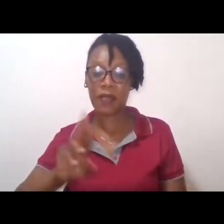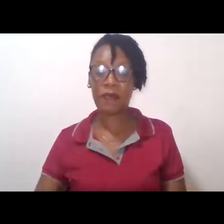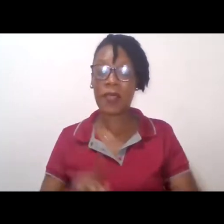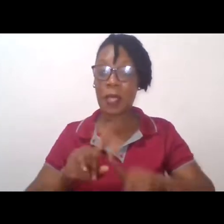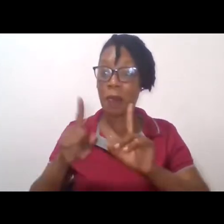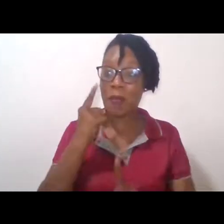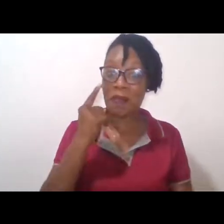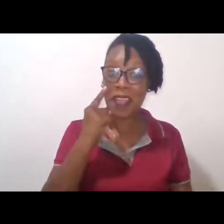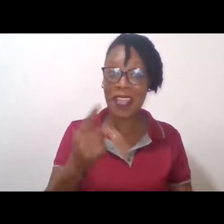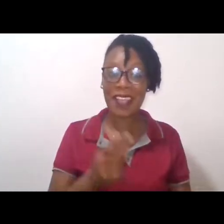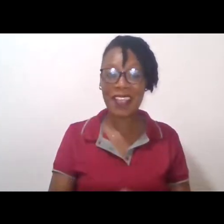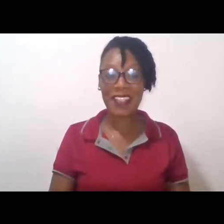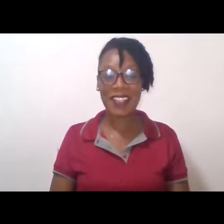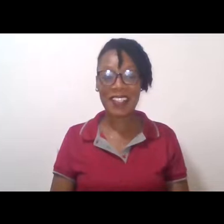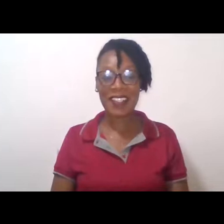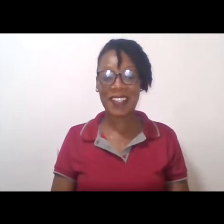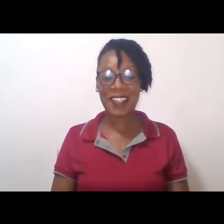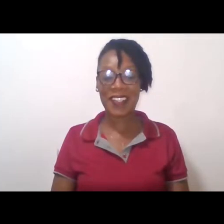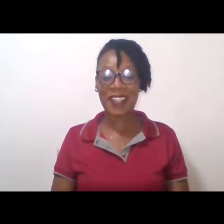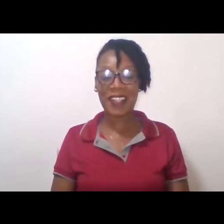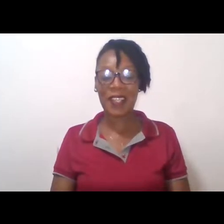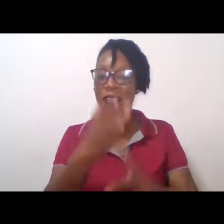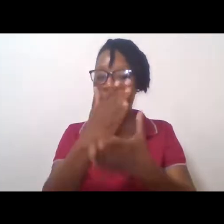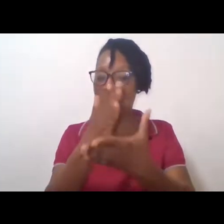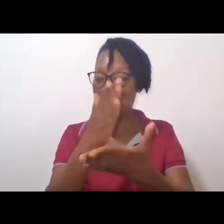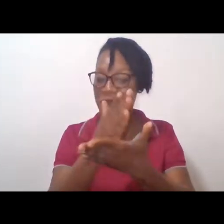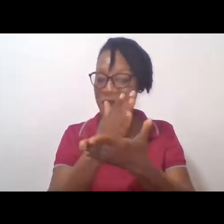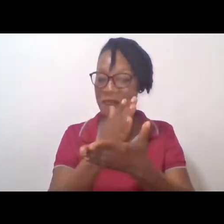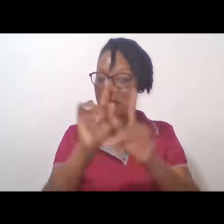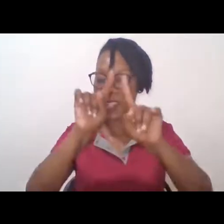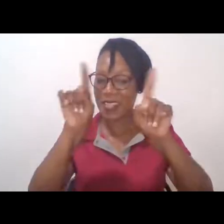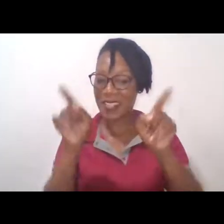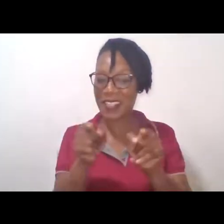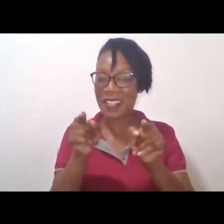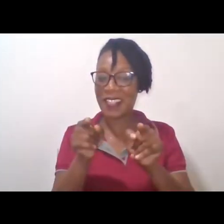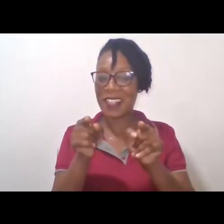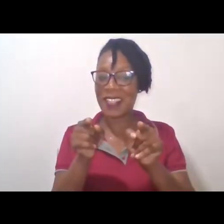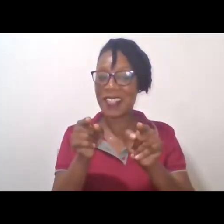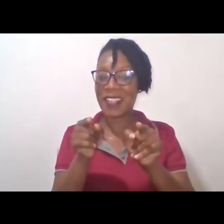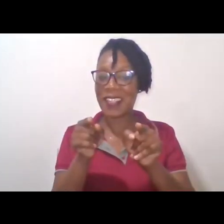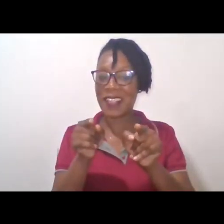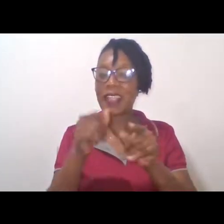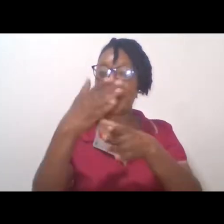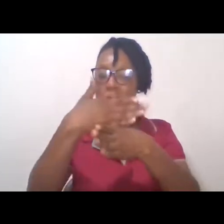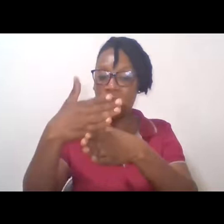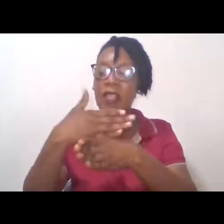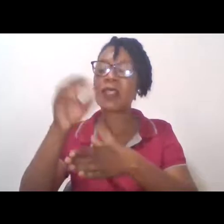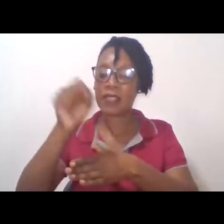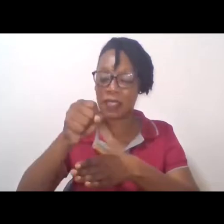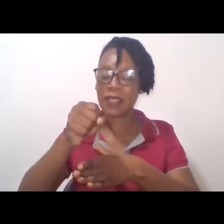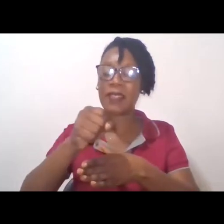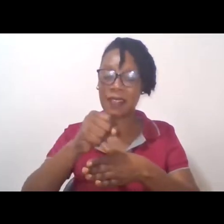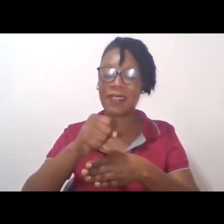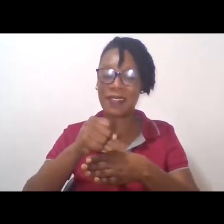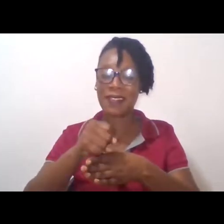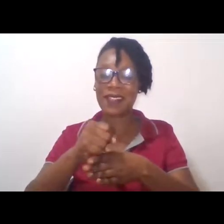que tenemos otra, bueno, voy a hacer un paréntesis. Sí, la presentación se les va a compartir. Sí, esto